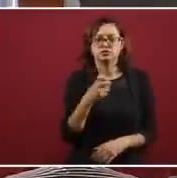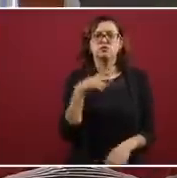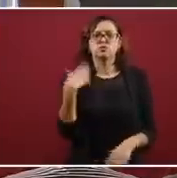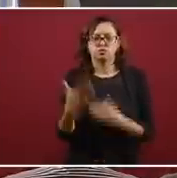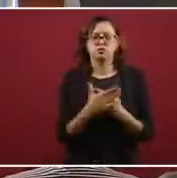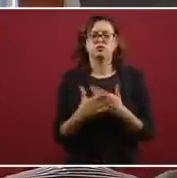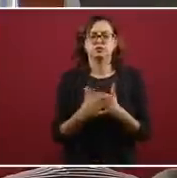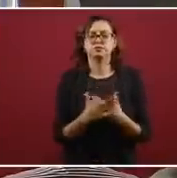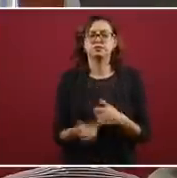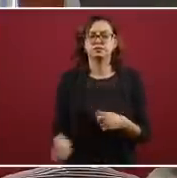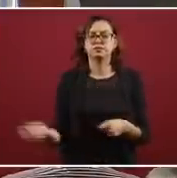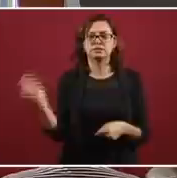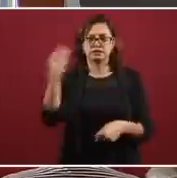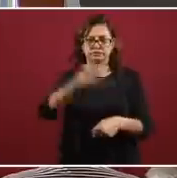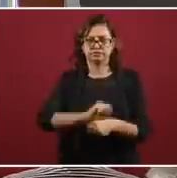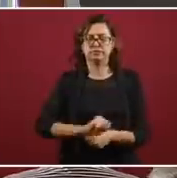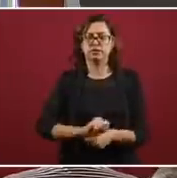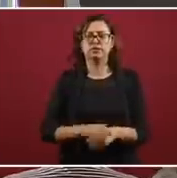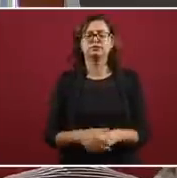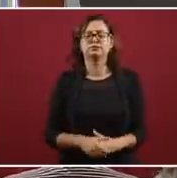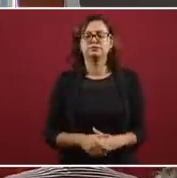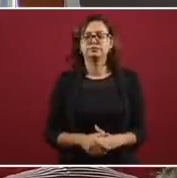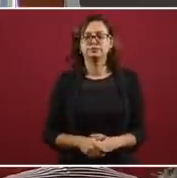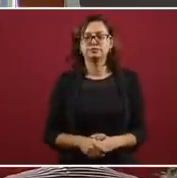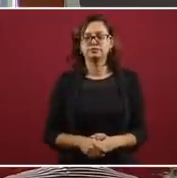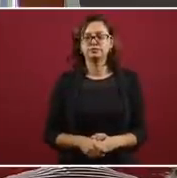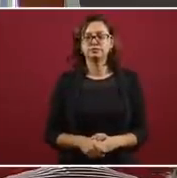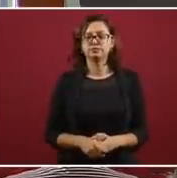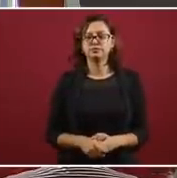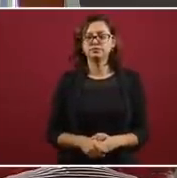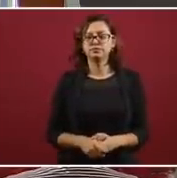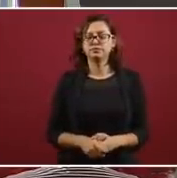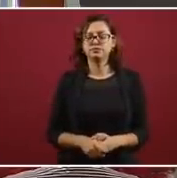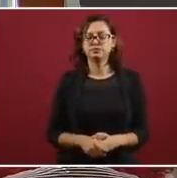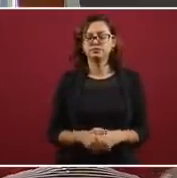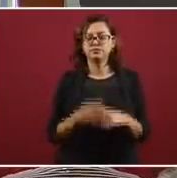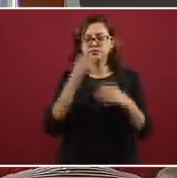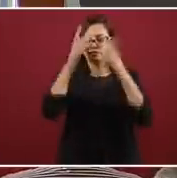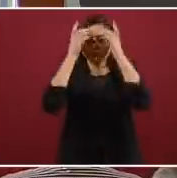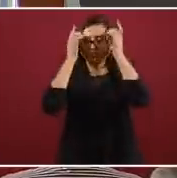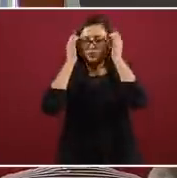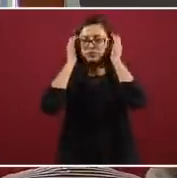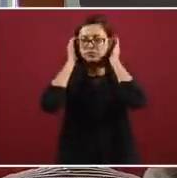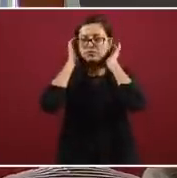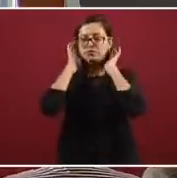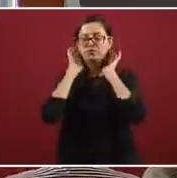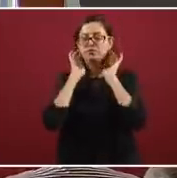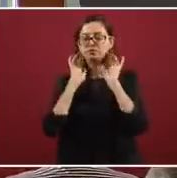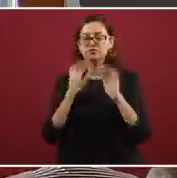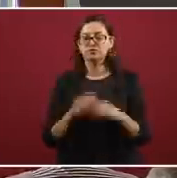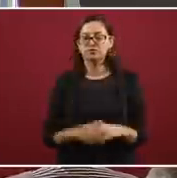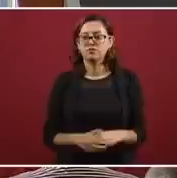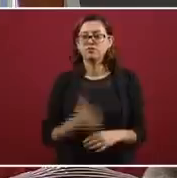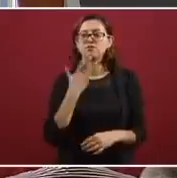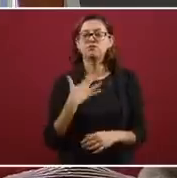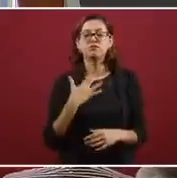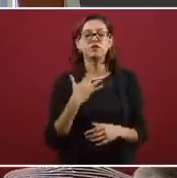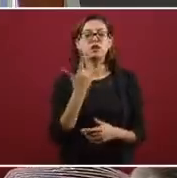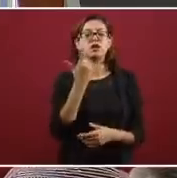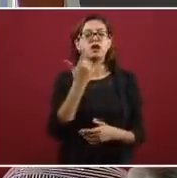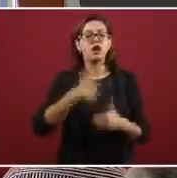listo como resumen la próxima semana. En verificaciones a gasolineras atendimos